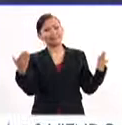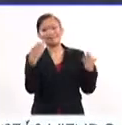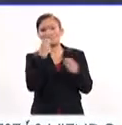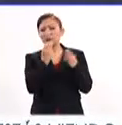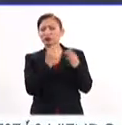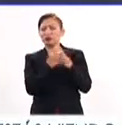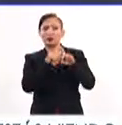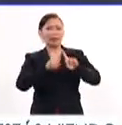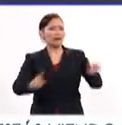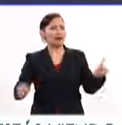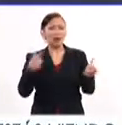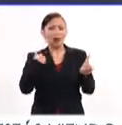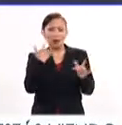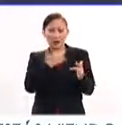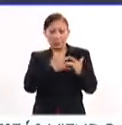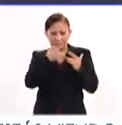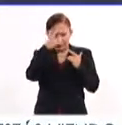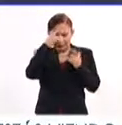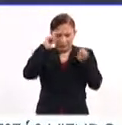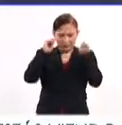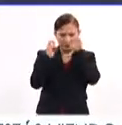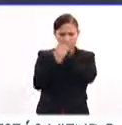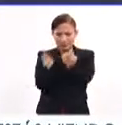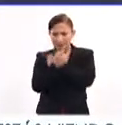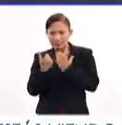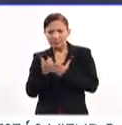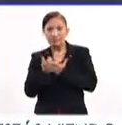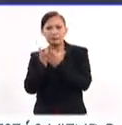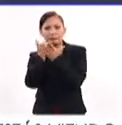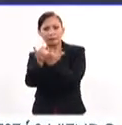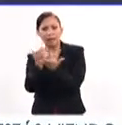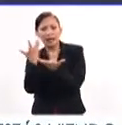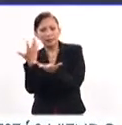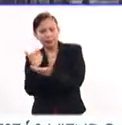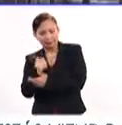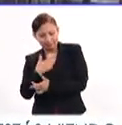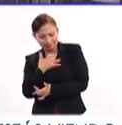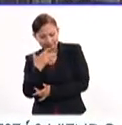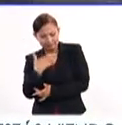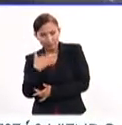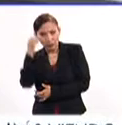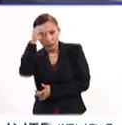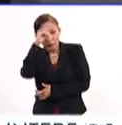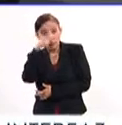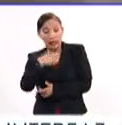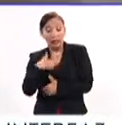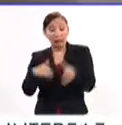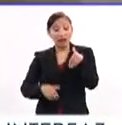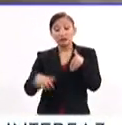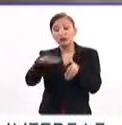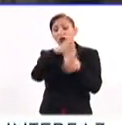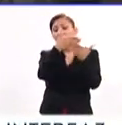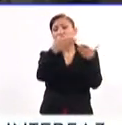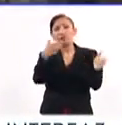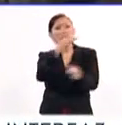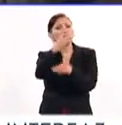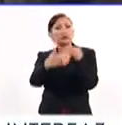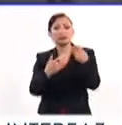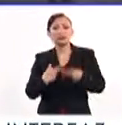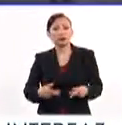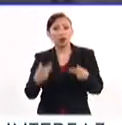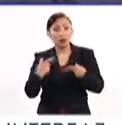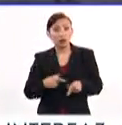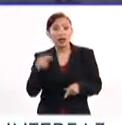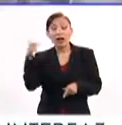distinta, nos abre, nos sensibiliza, nos ayuda a crear un criterio. Hoy el teatro es un espacio abierto para todo el